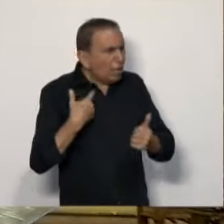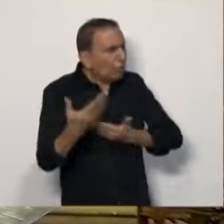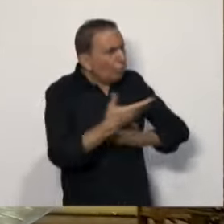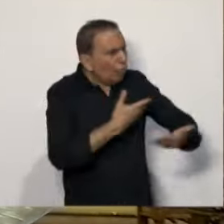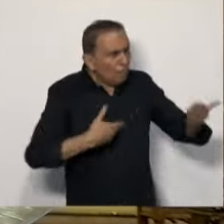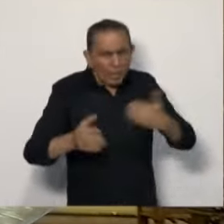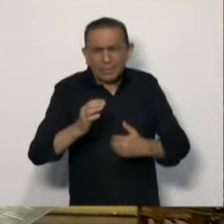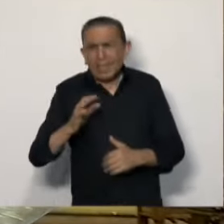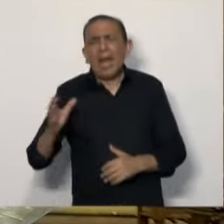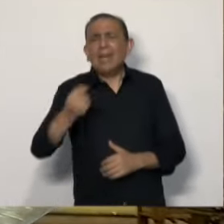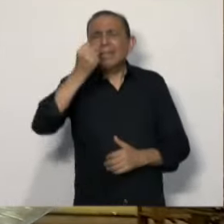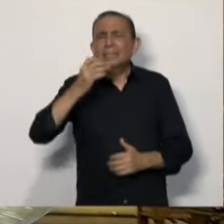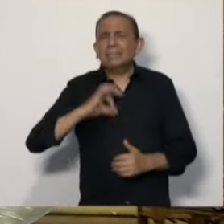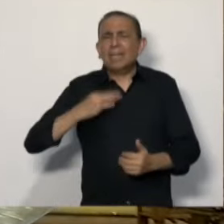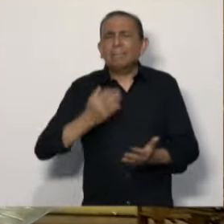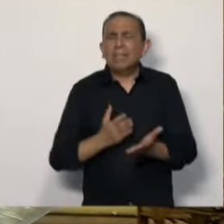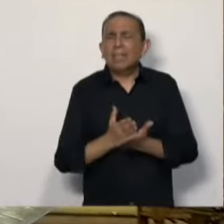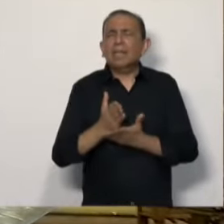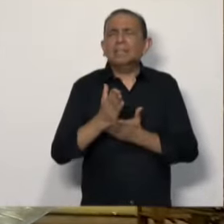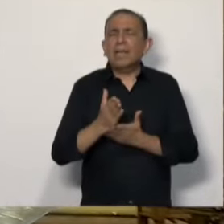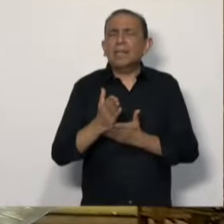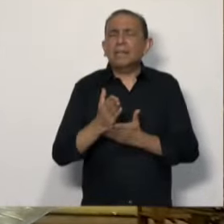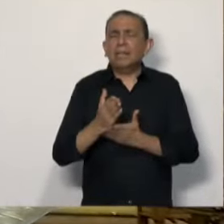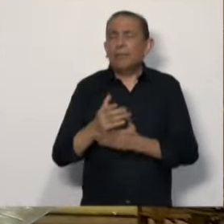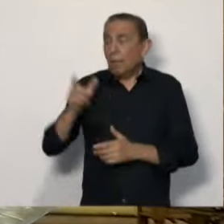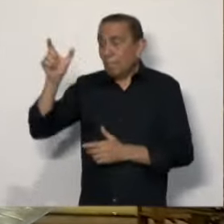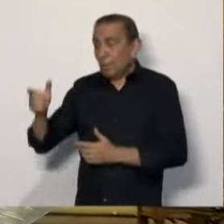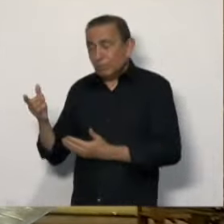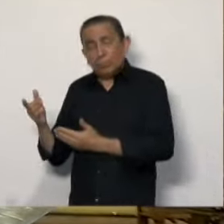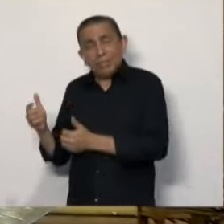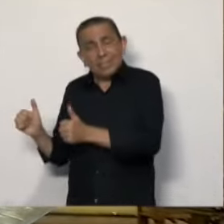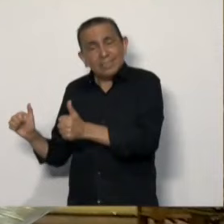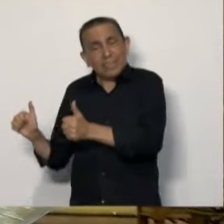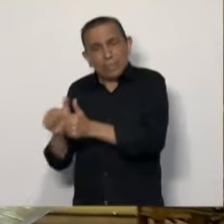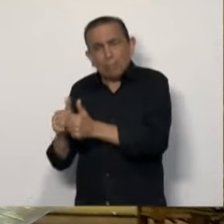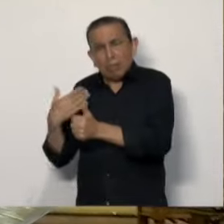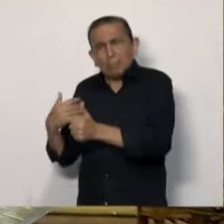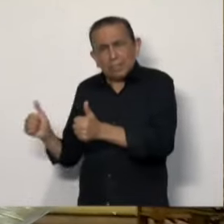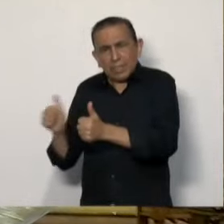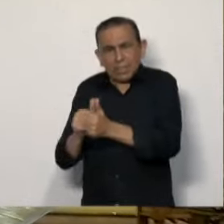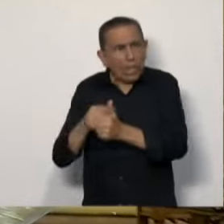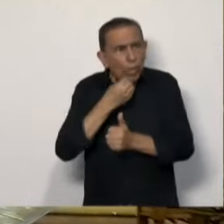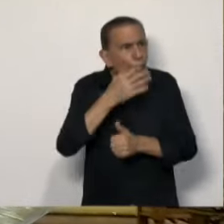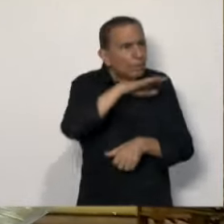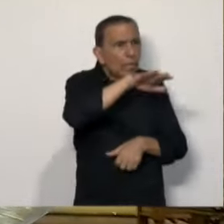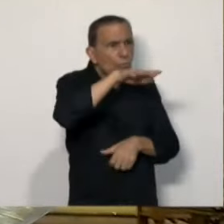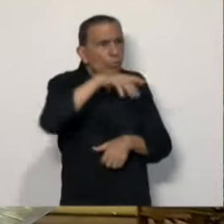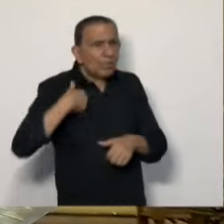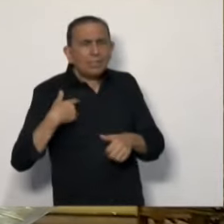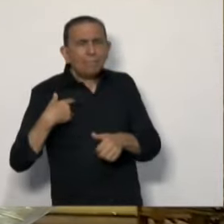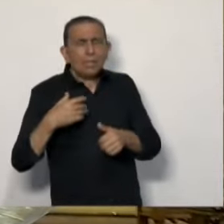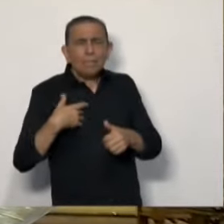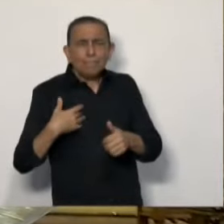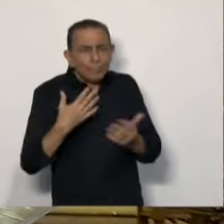vida eterna. El que quiera servirme, que me siga, y donde yo esté, estará también mi